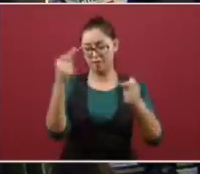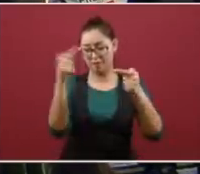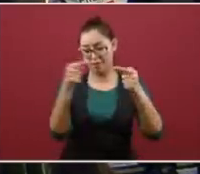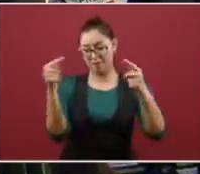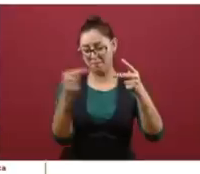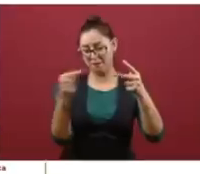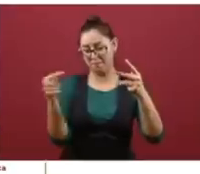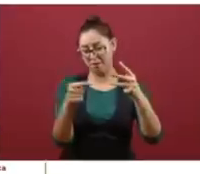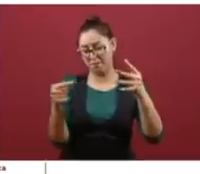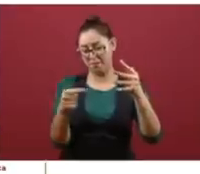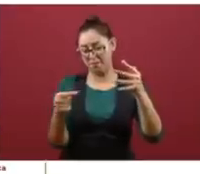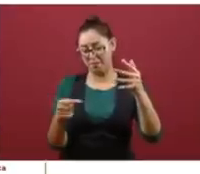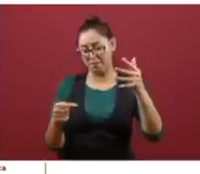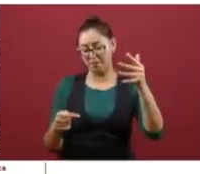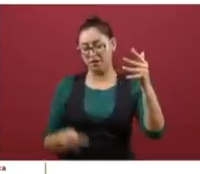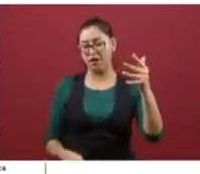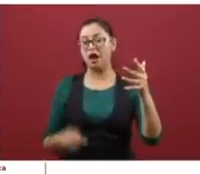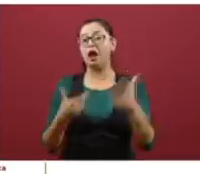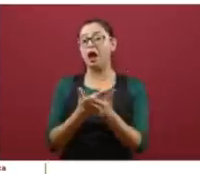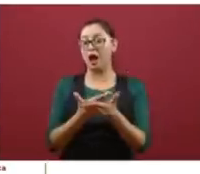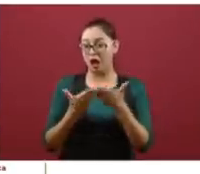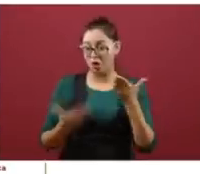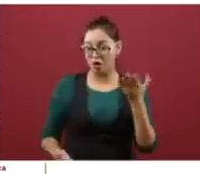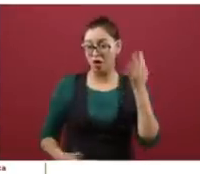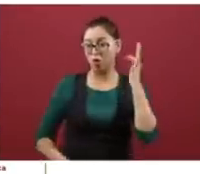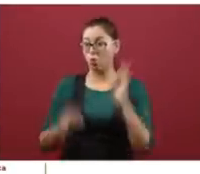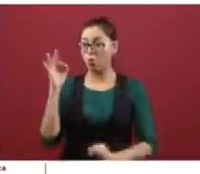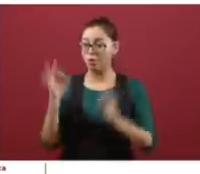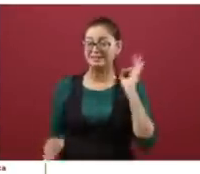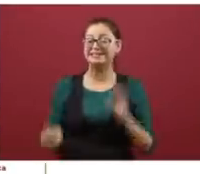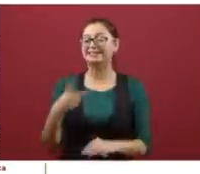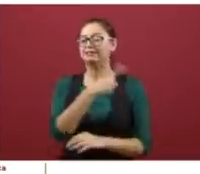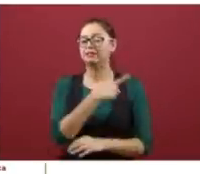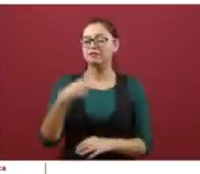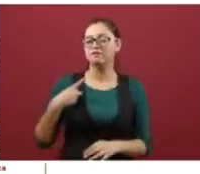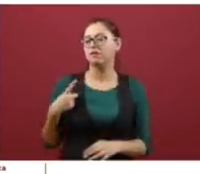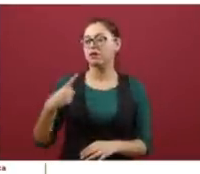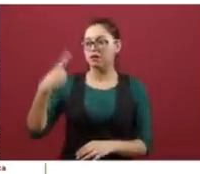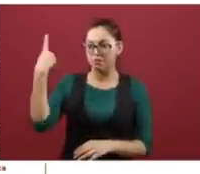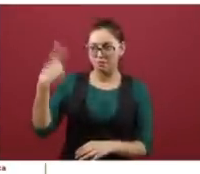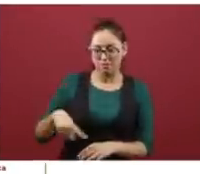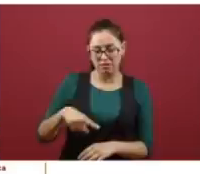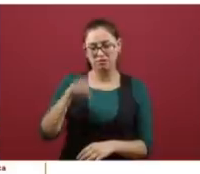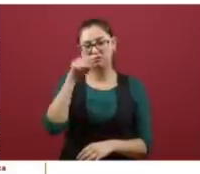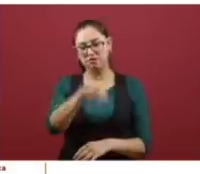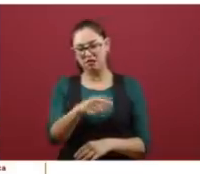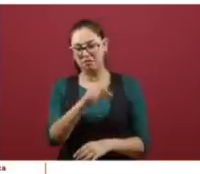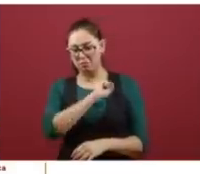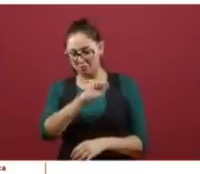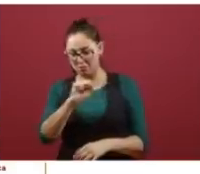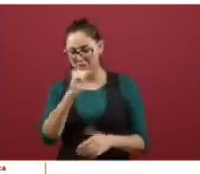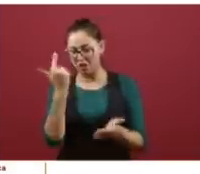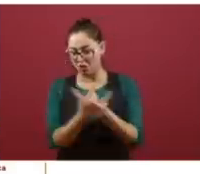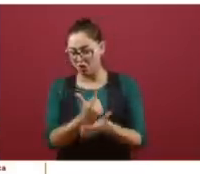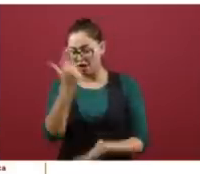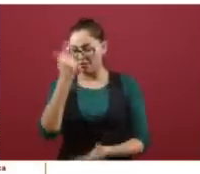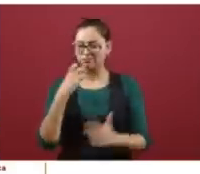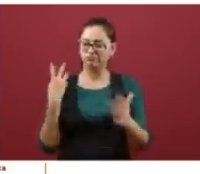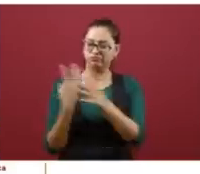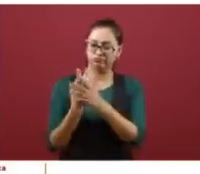deberá y subrayó deberá ordenar la prisión preventiva estos delitos son